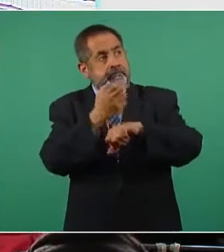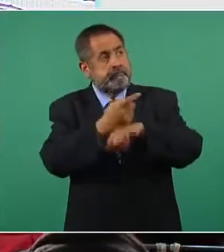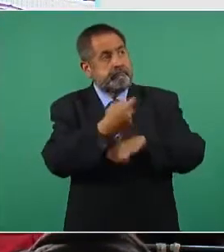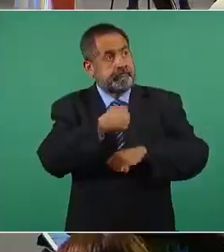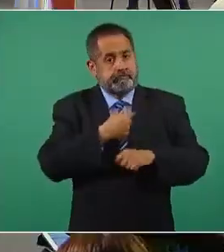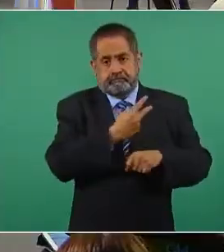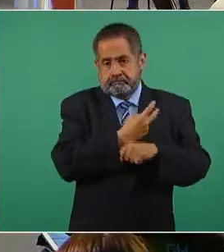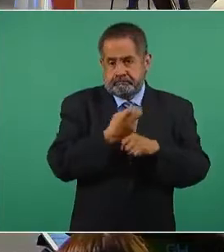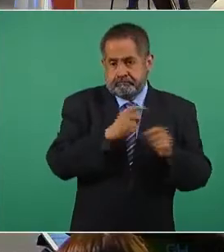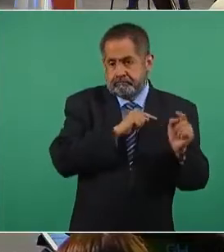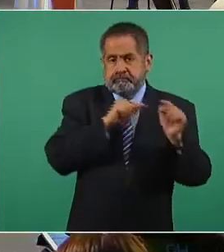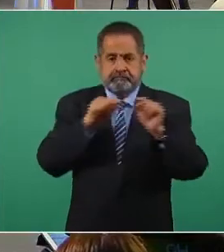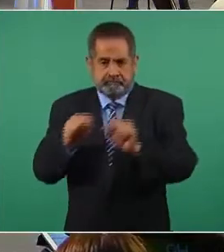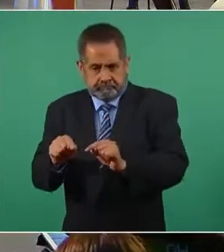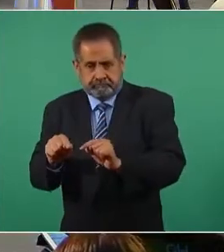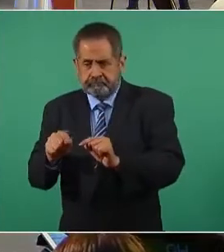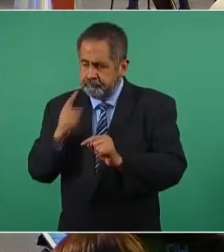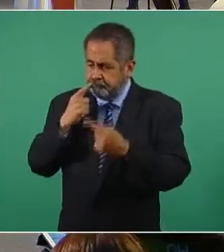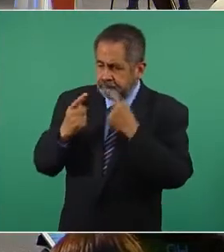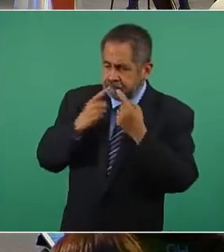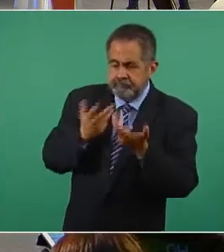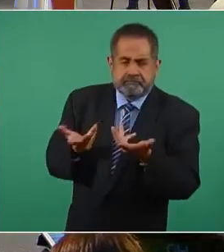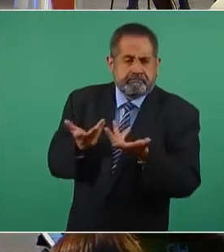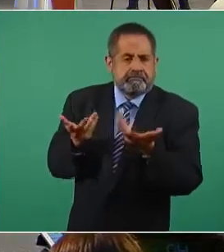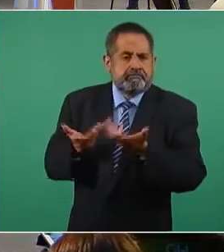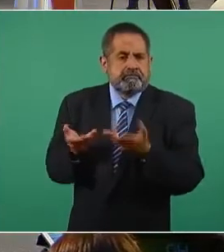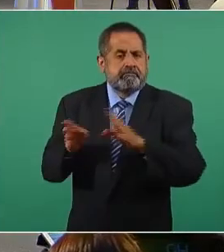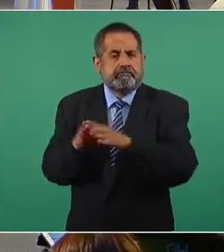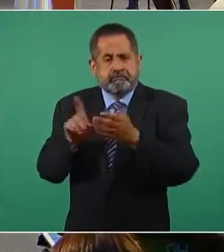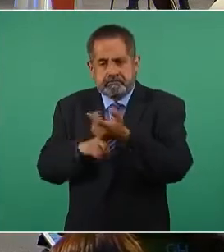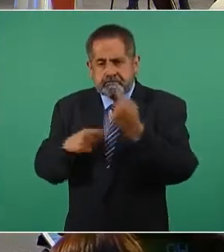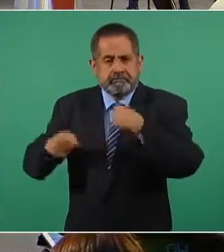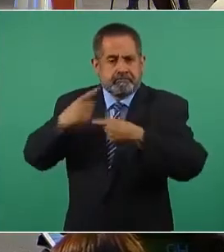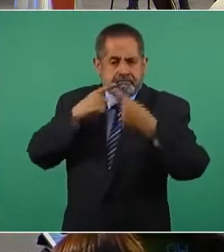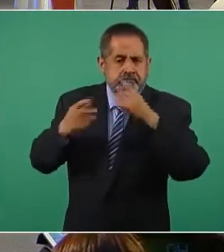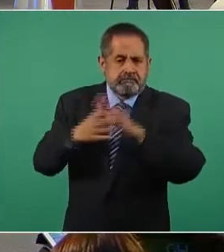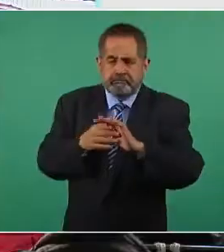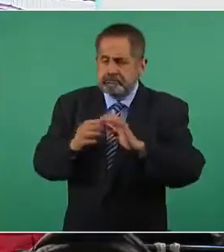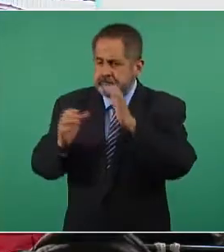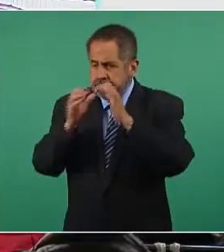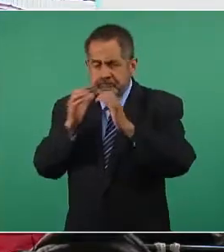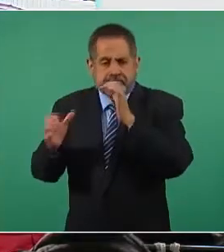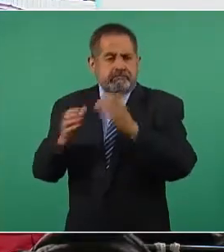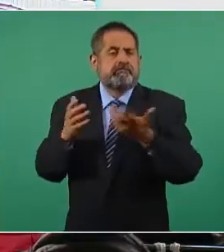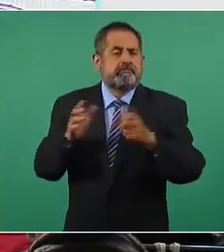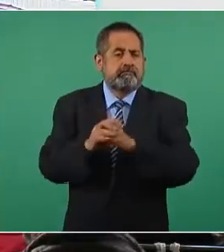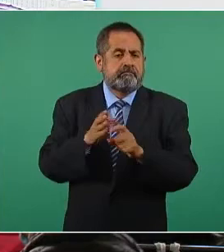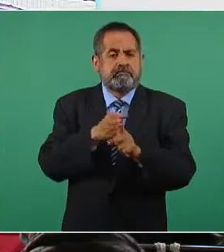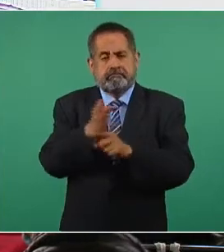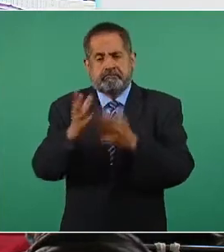Blinken, y su servidor, para tener un diálogo con nuestros colegas sobre 3 ejes, obvio,